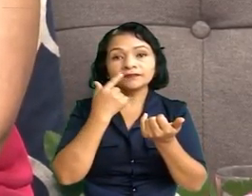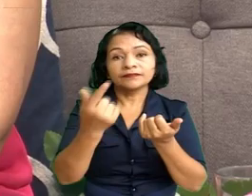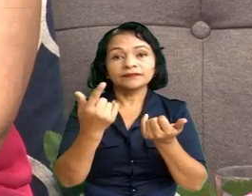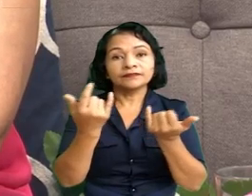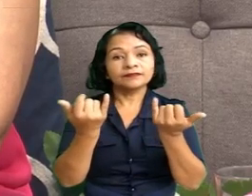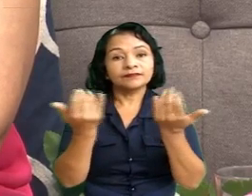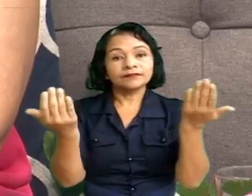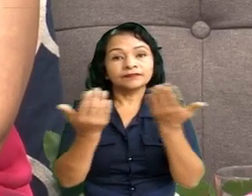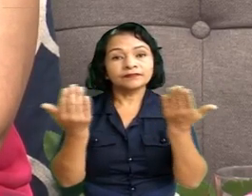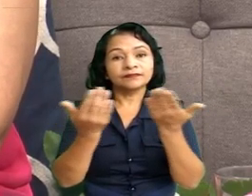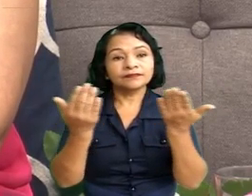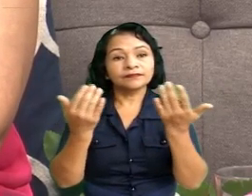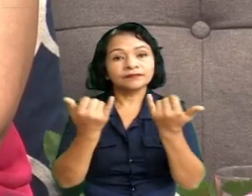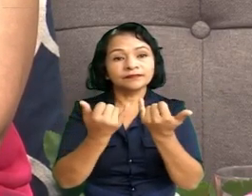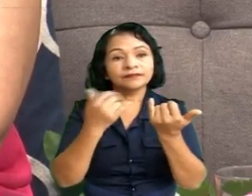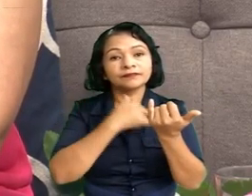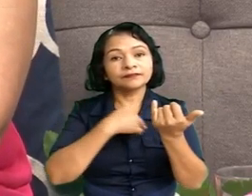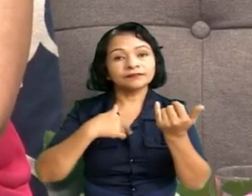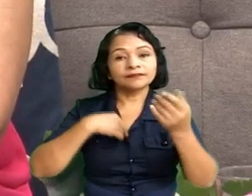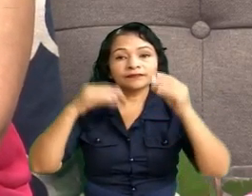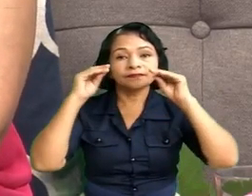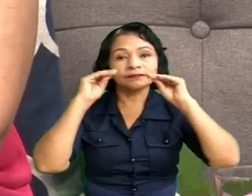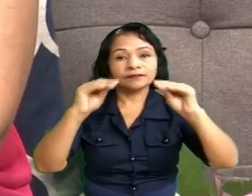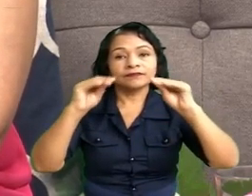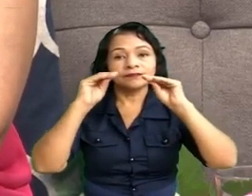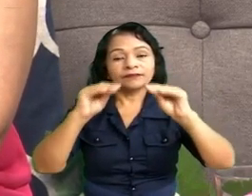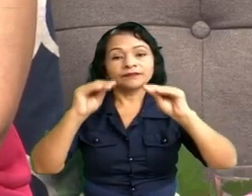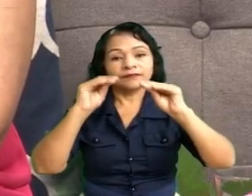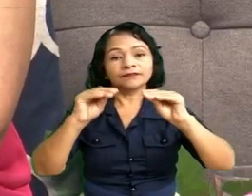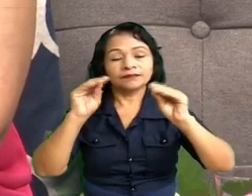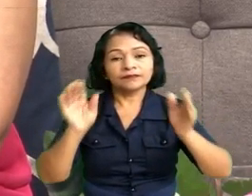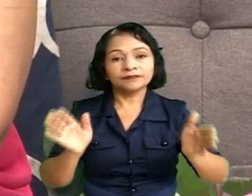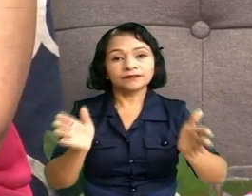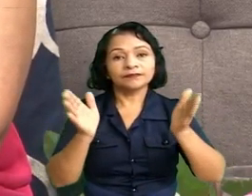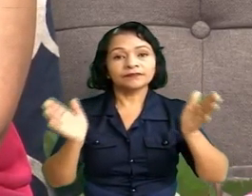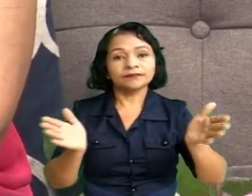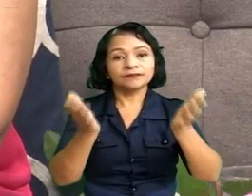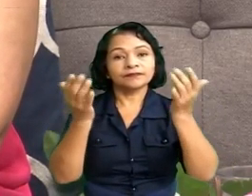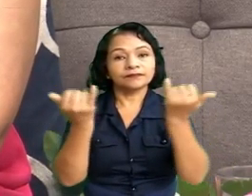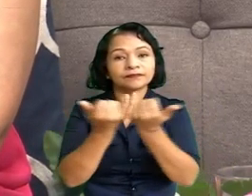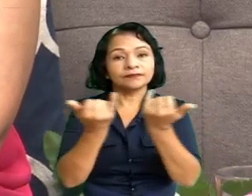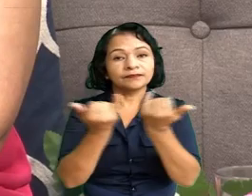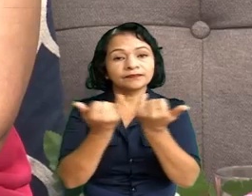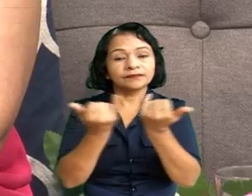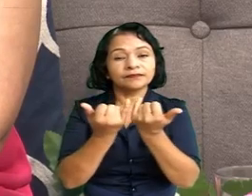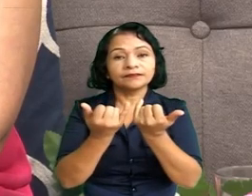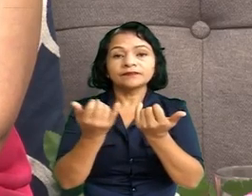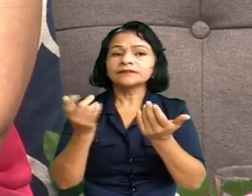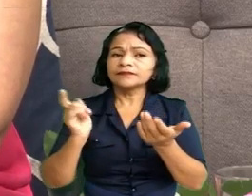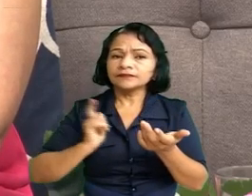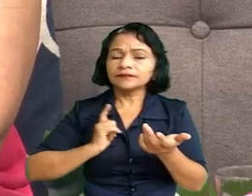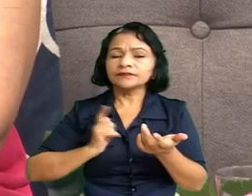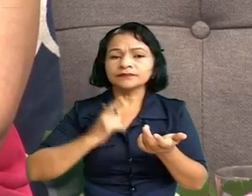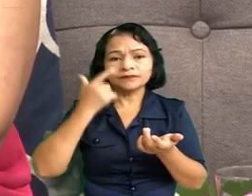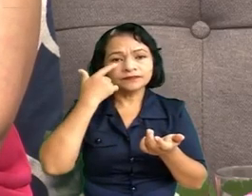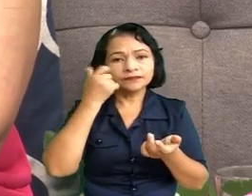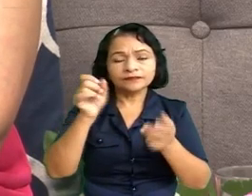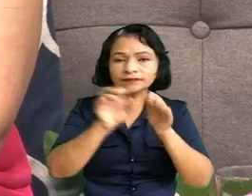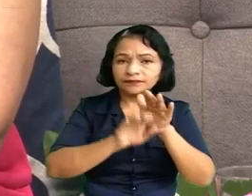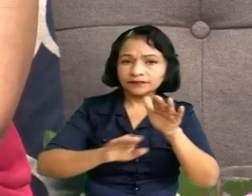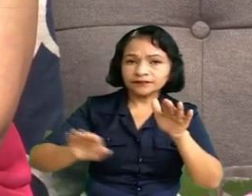planteado el compromiso del sistema educativo de promover la investigación. Todavía tenemos que conocer